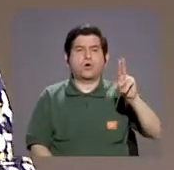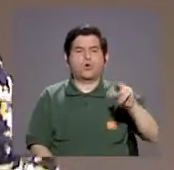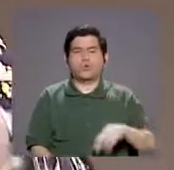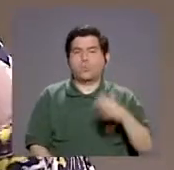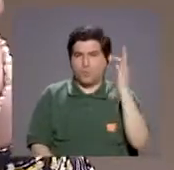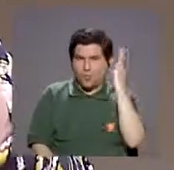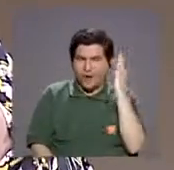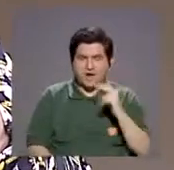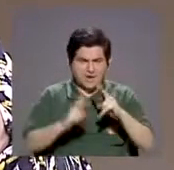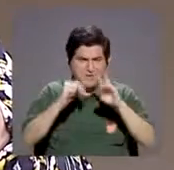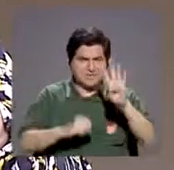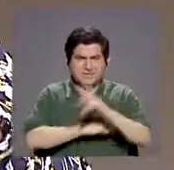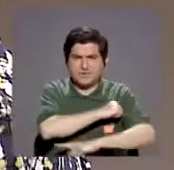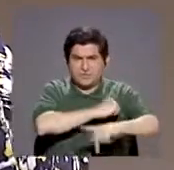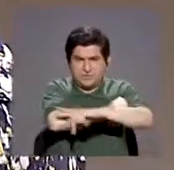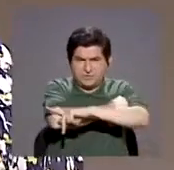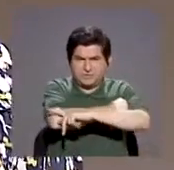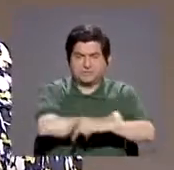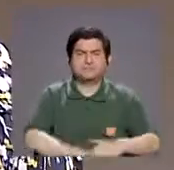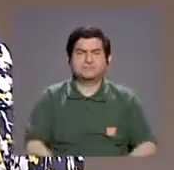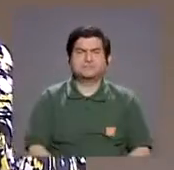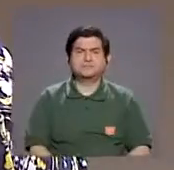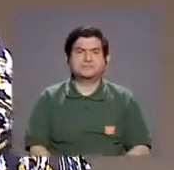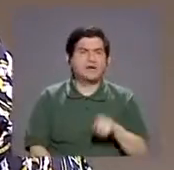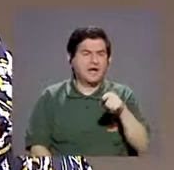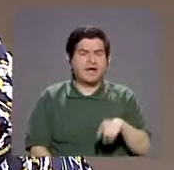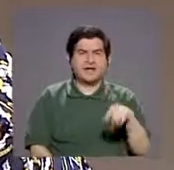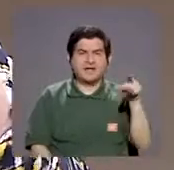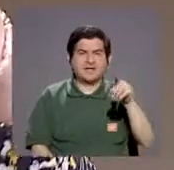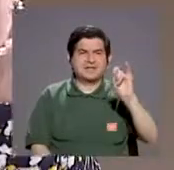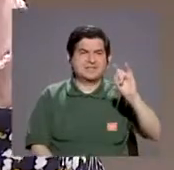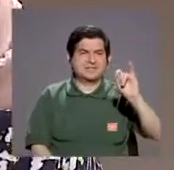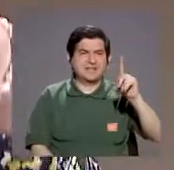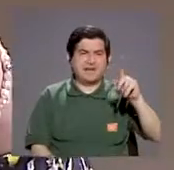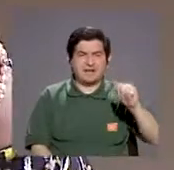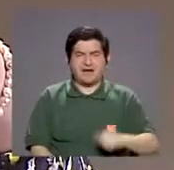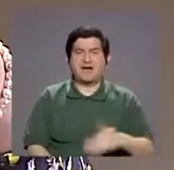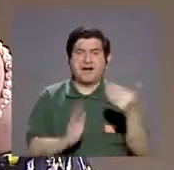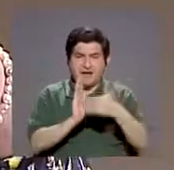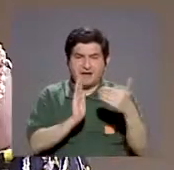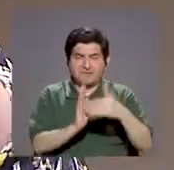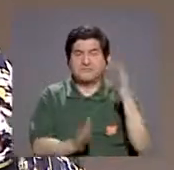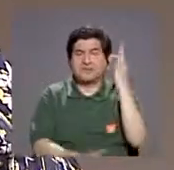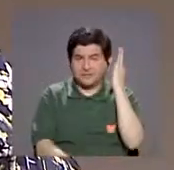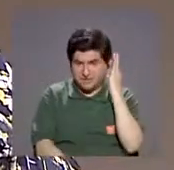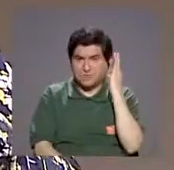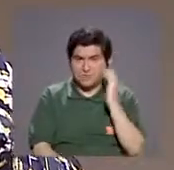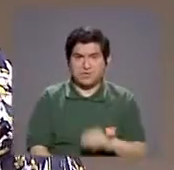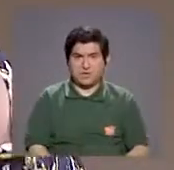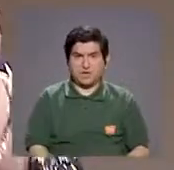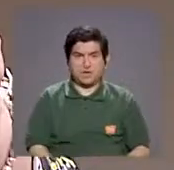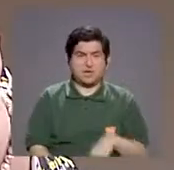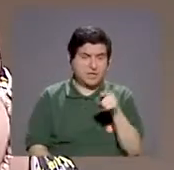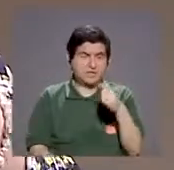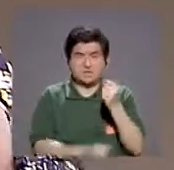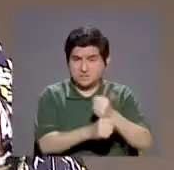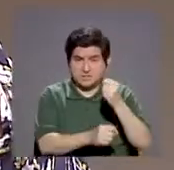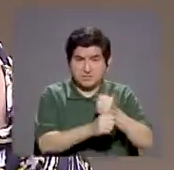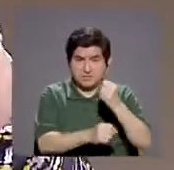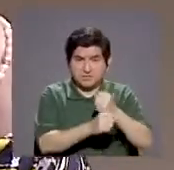análisis en cuatro países de como el sica está afectando a las mujeres en cuanto a su trabajo